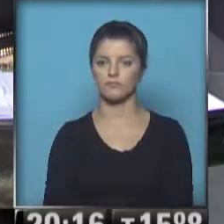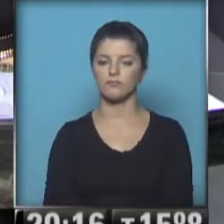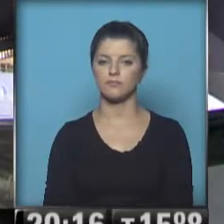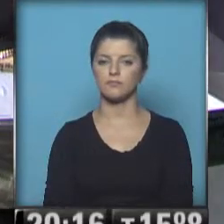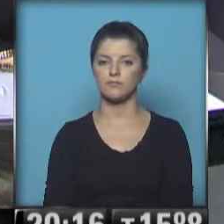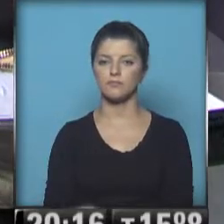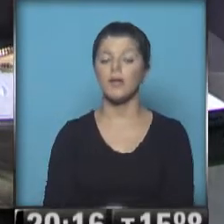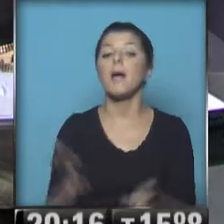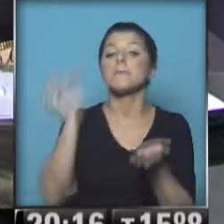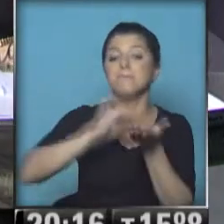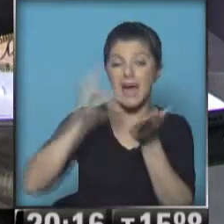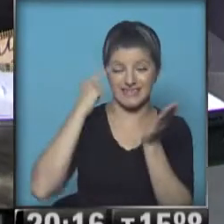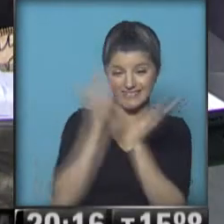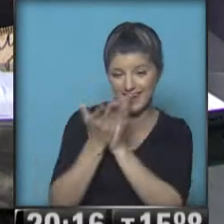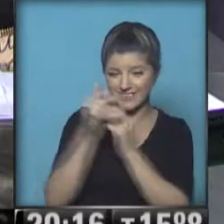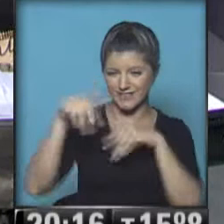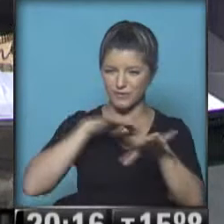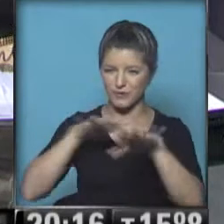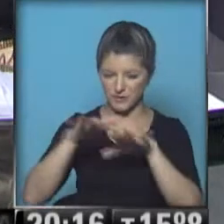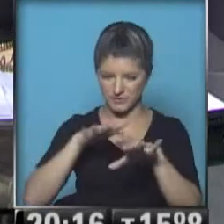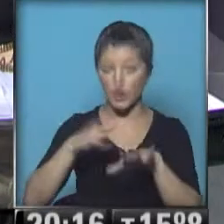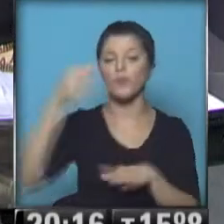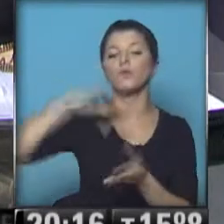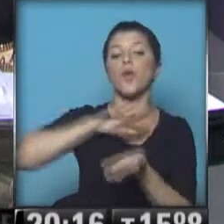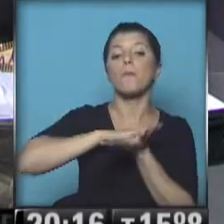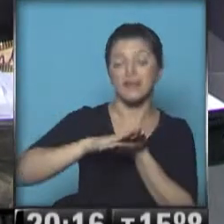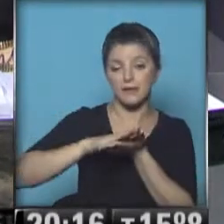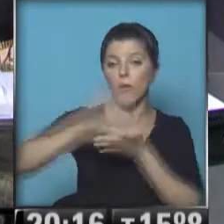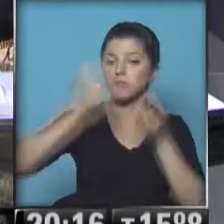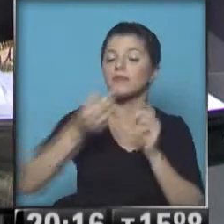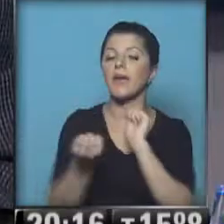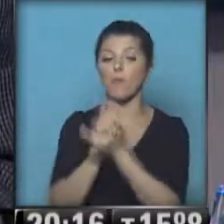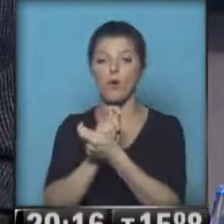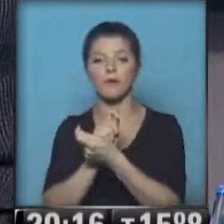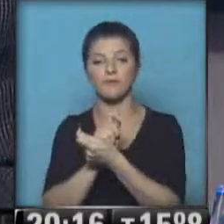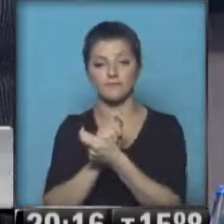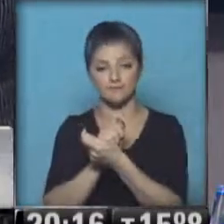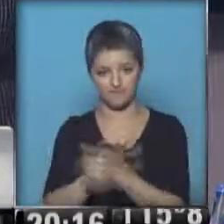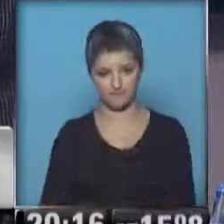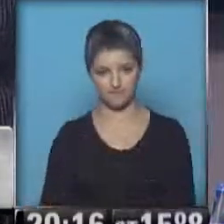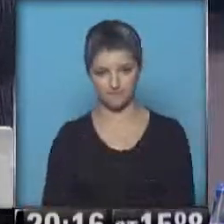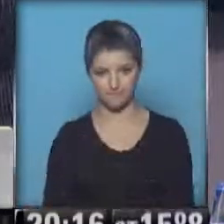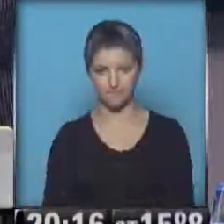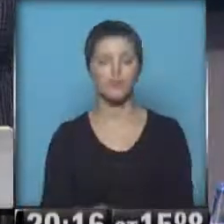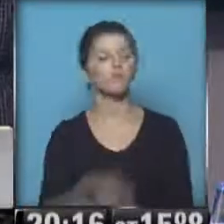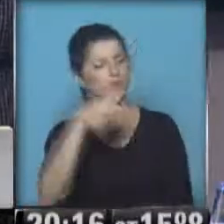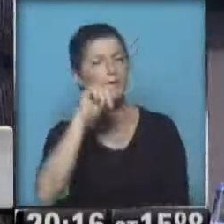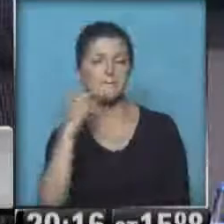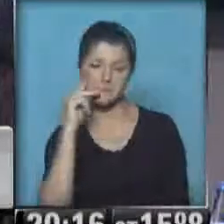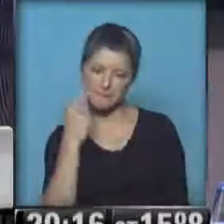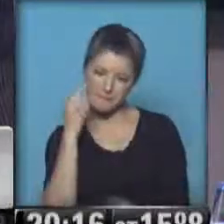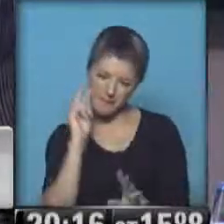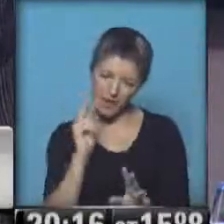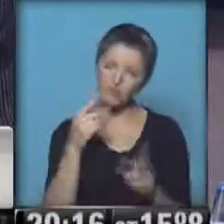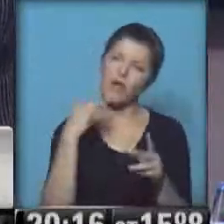Más análisis de este aumento del salario mínimo vital y móvil y sus alcances, Alfredo. Vieron que se habla mucho de pacto social,